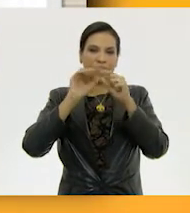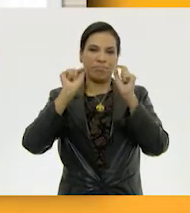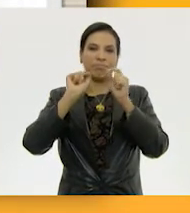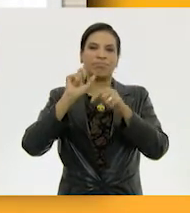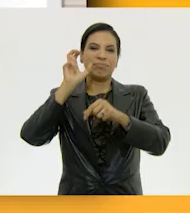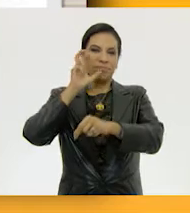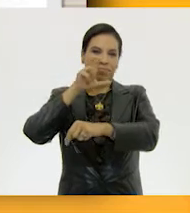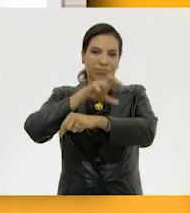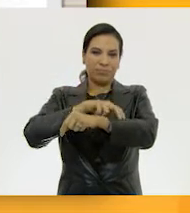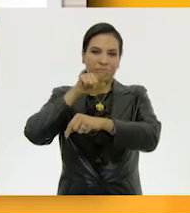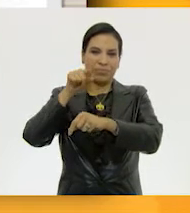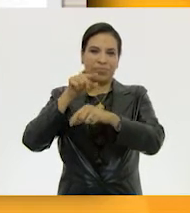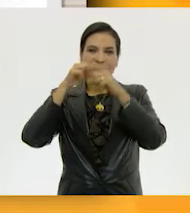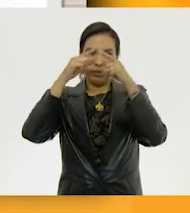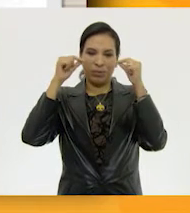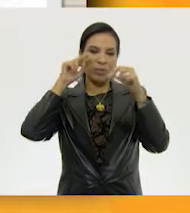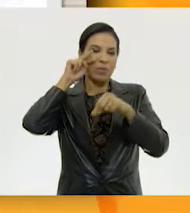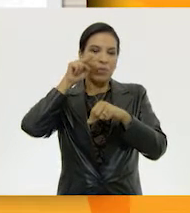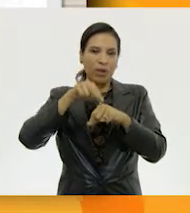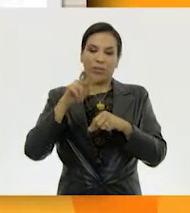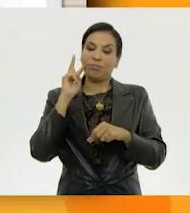vio nada mal.